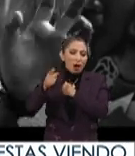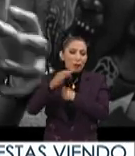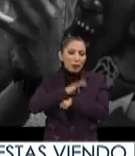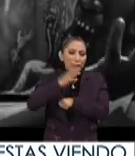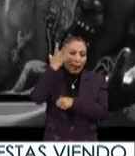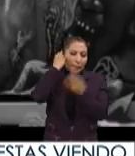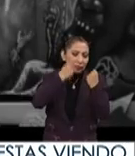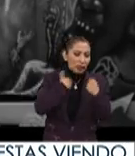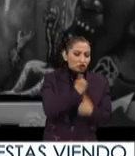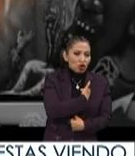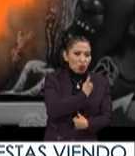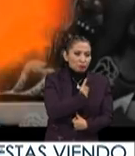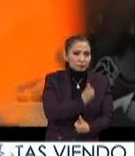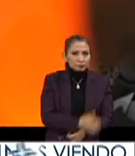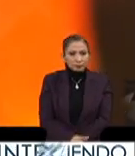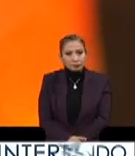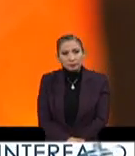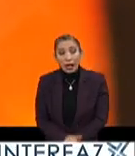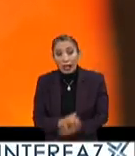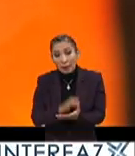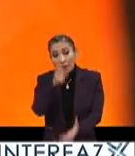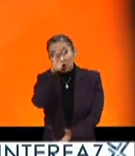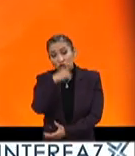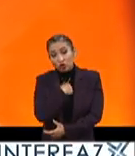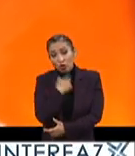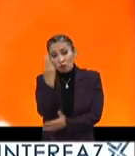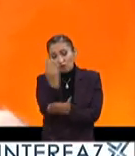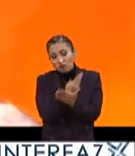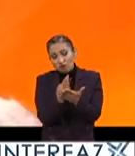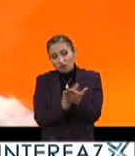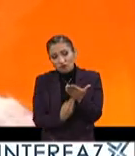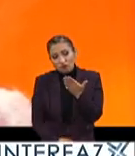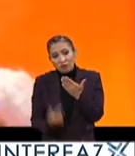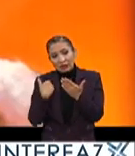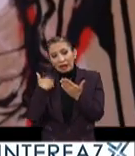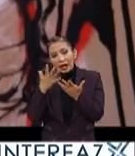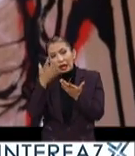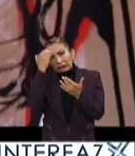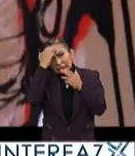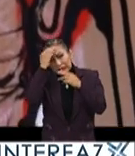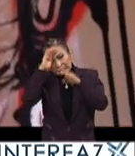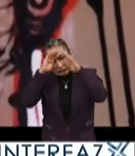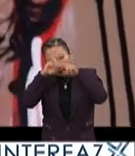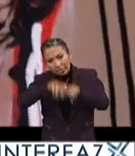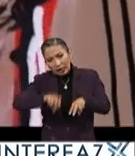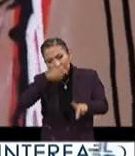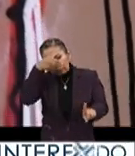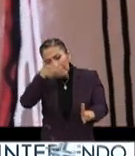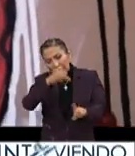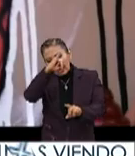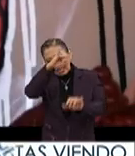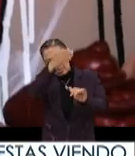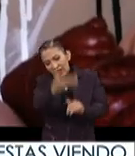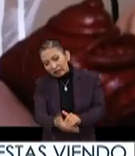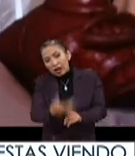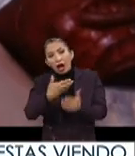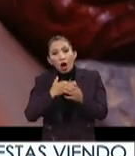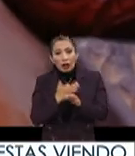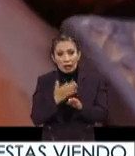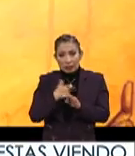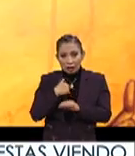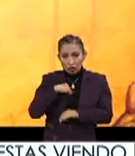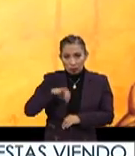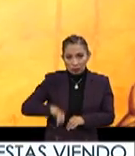puede aprender uno de manera autodidacta. La mayoría de mis series que estoy trabajando tienen una reflexión muy particular sobre la identidad. Actualmente